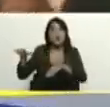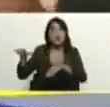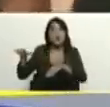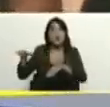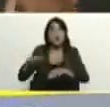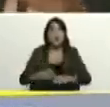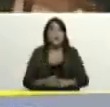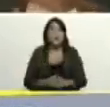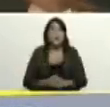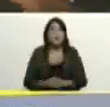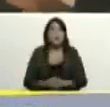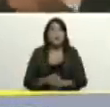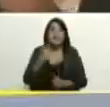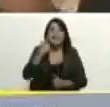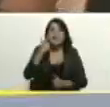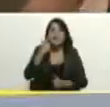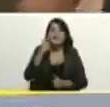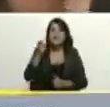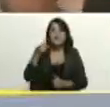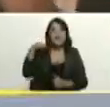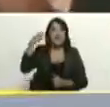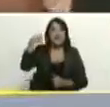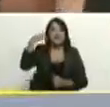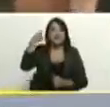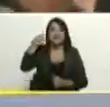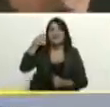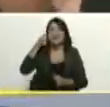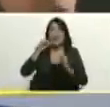Y quedaron las imágenes para siempre.